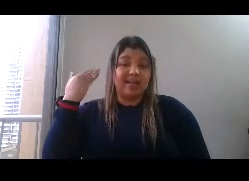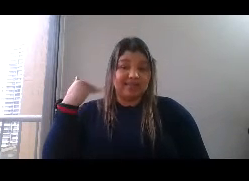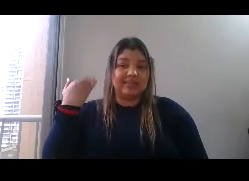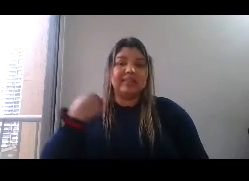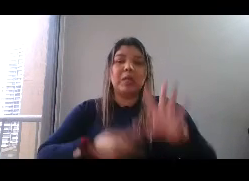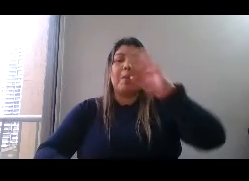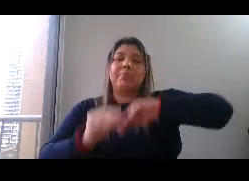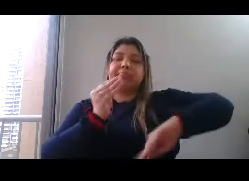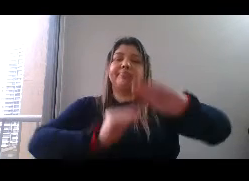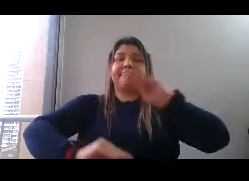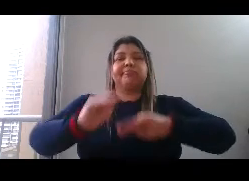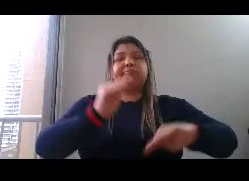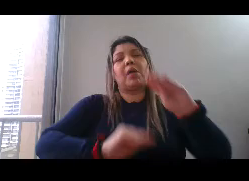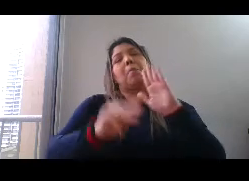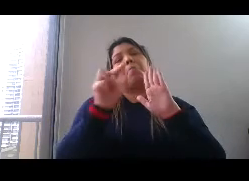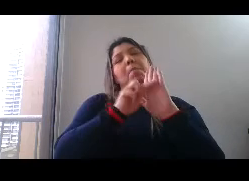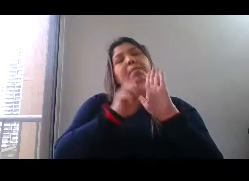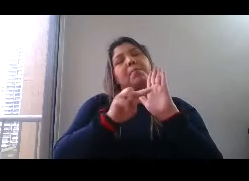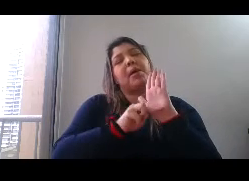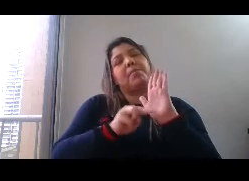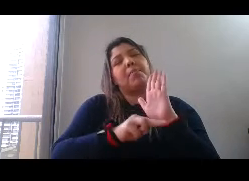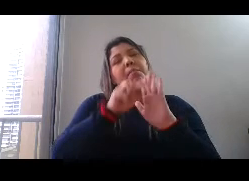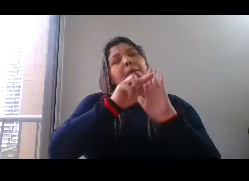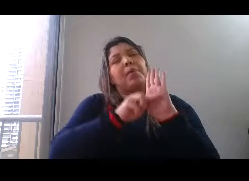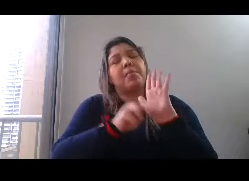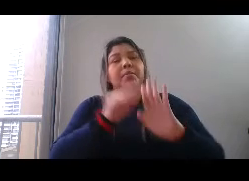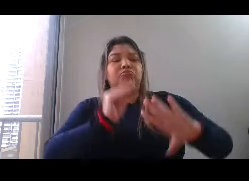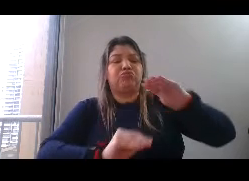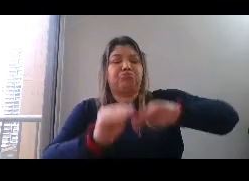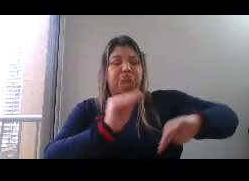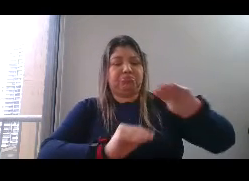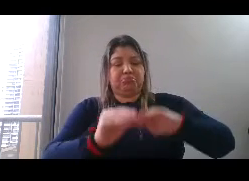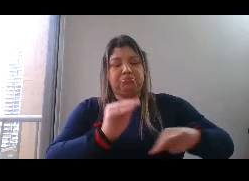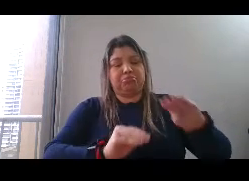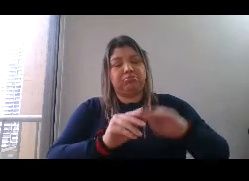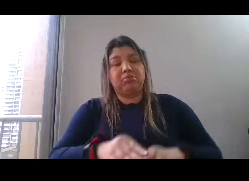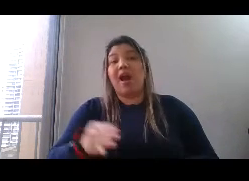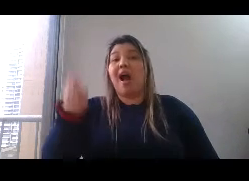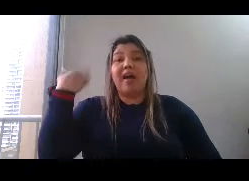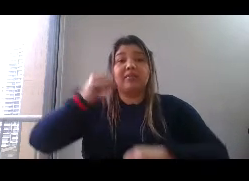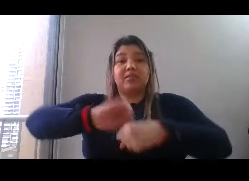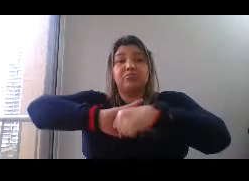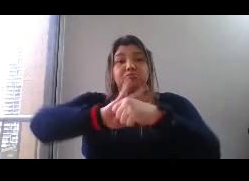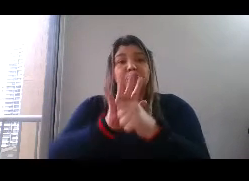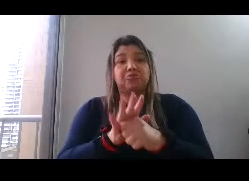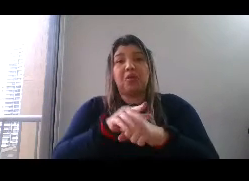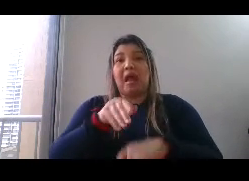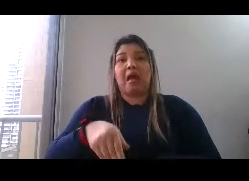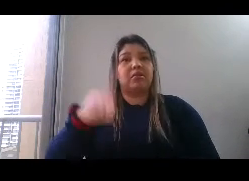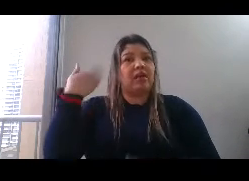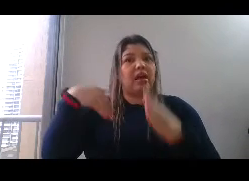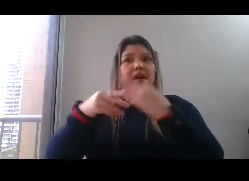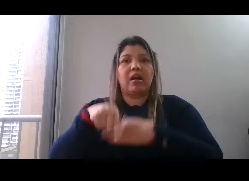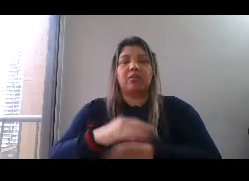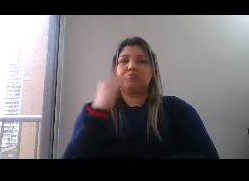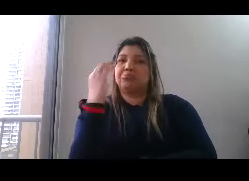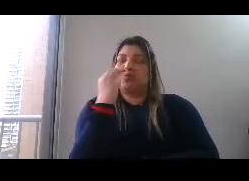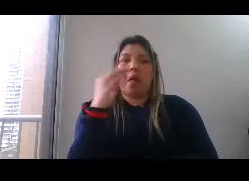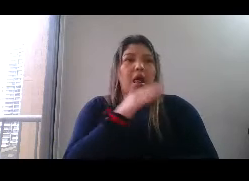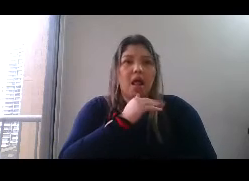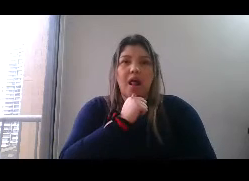la COVID-19 no se habían presentado en nuestro país y han venido avanzando. Entonces, preparamos